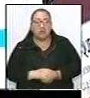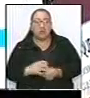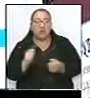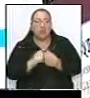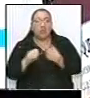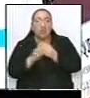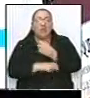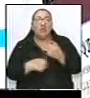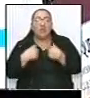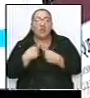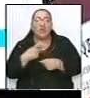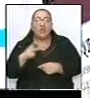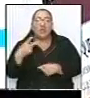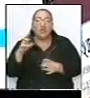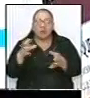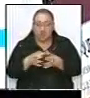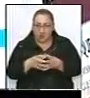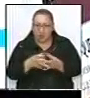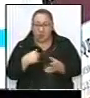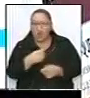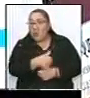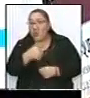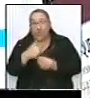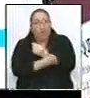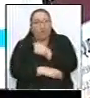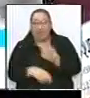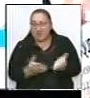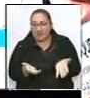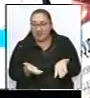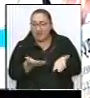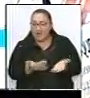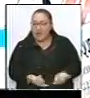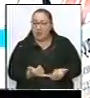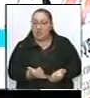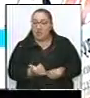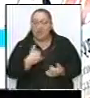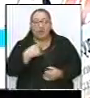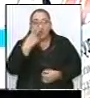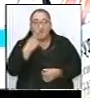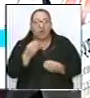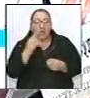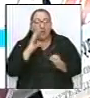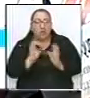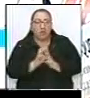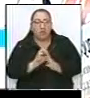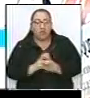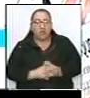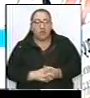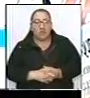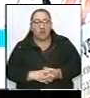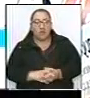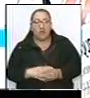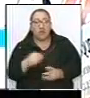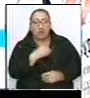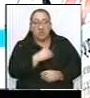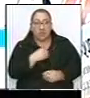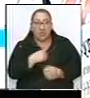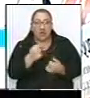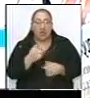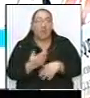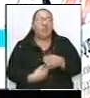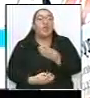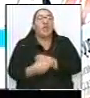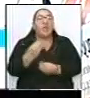país que tenía una hiperinflación, éramos otro país. Ahora vemos cómo, por ejemplo, el Poder Ejecutivo